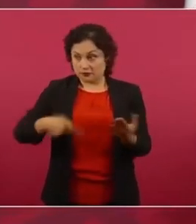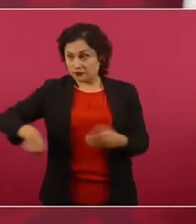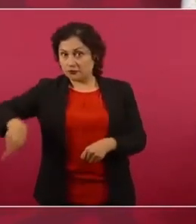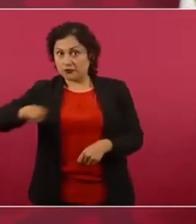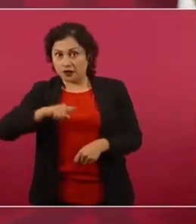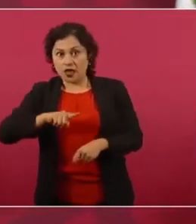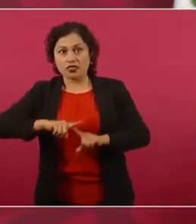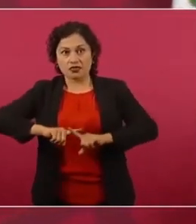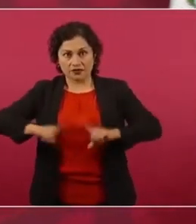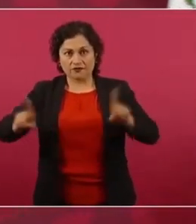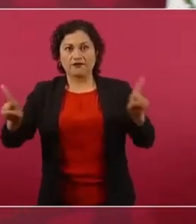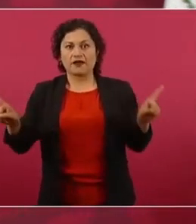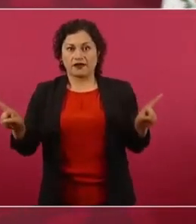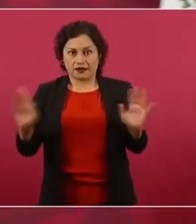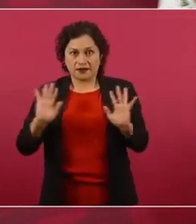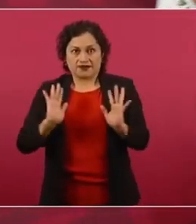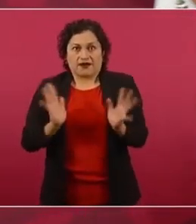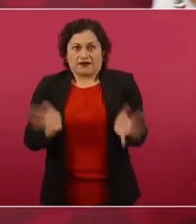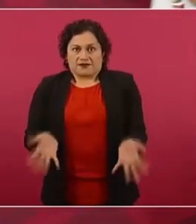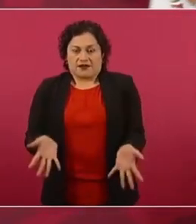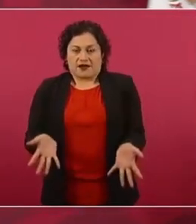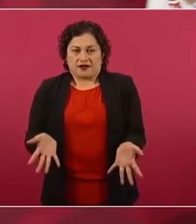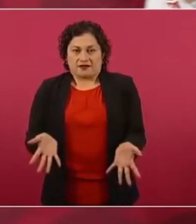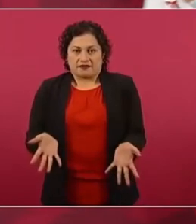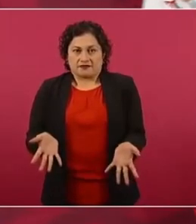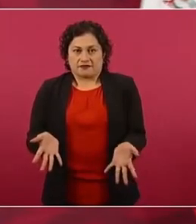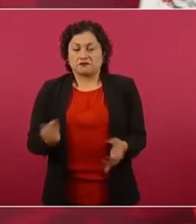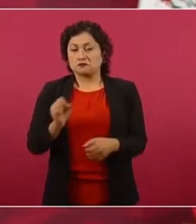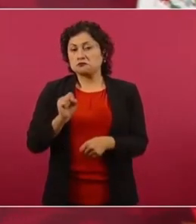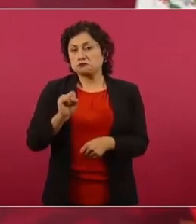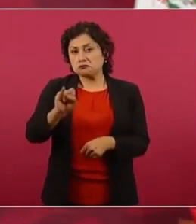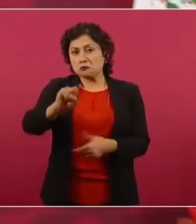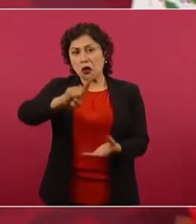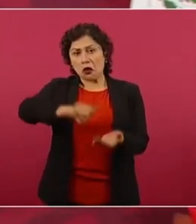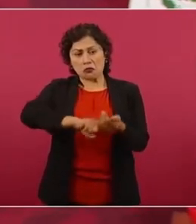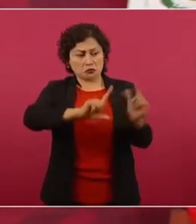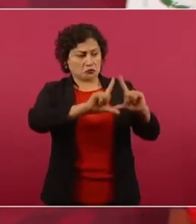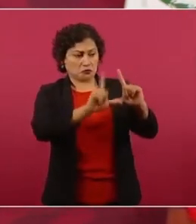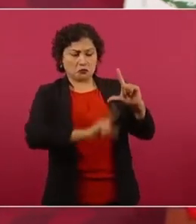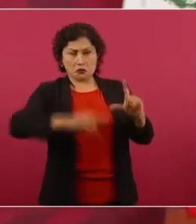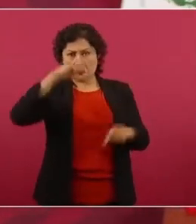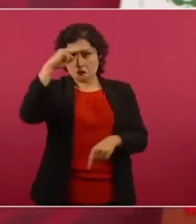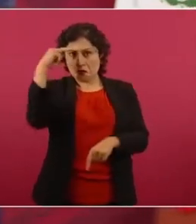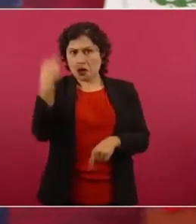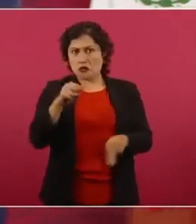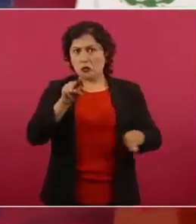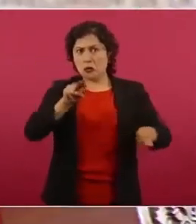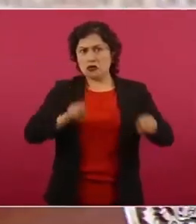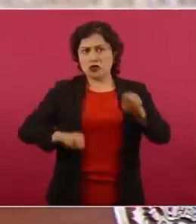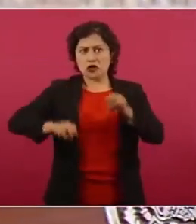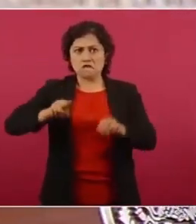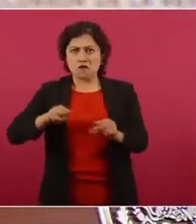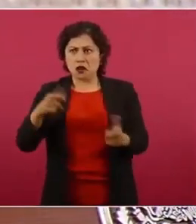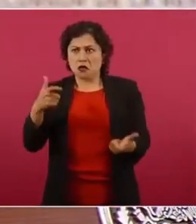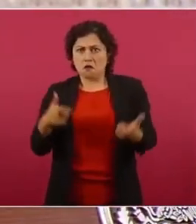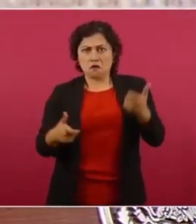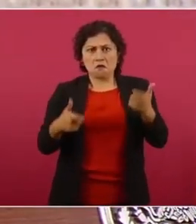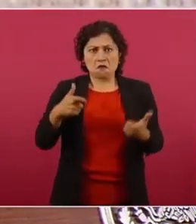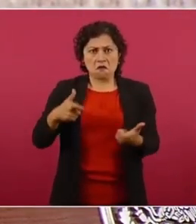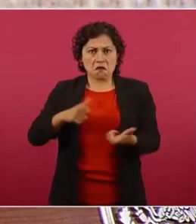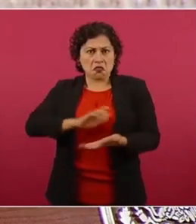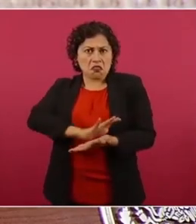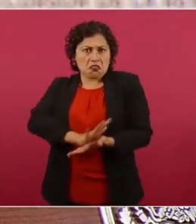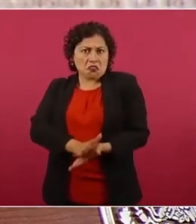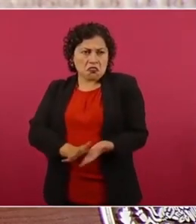Claro que hay clasismo en el país y racismo